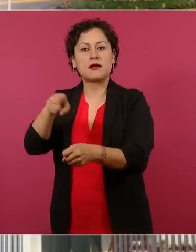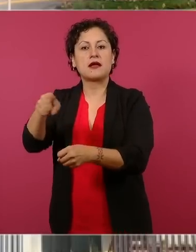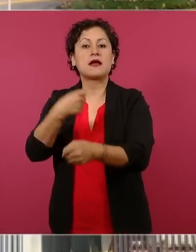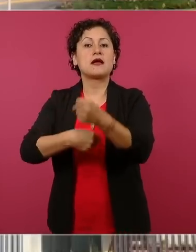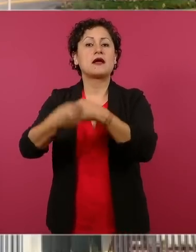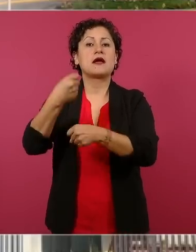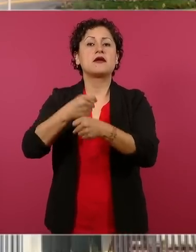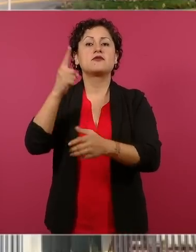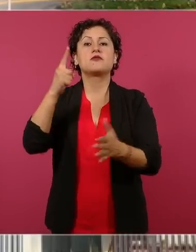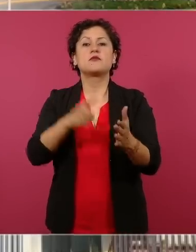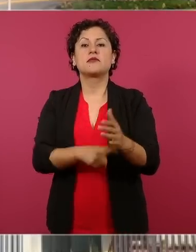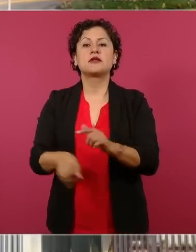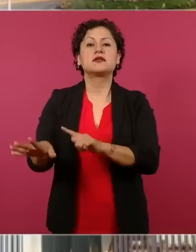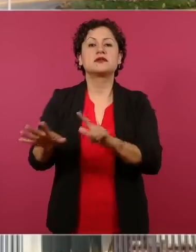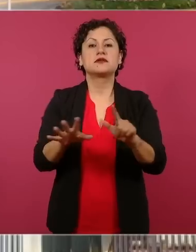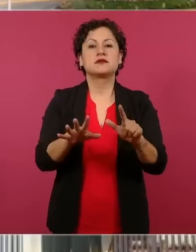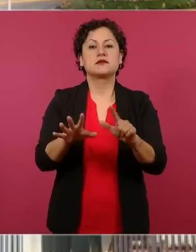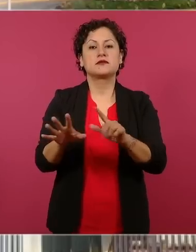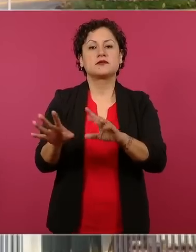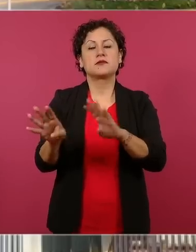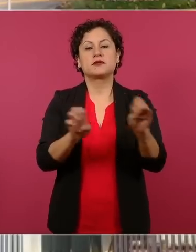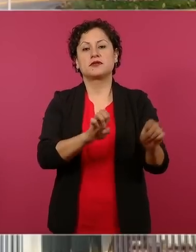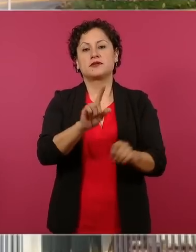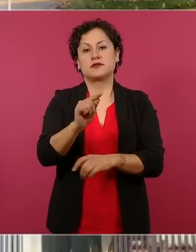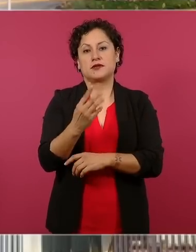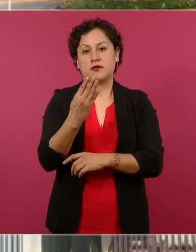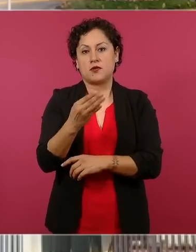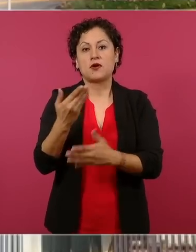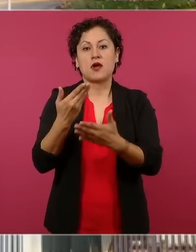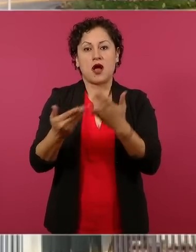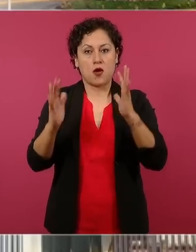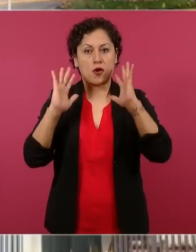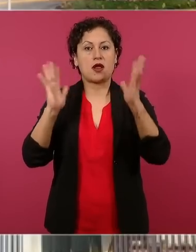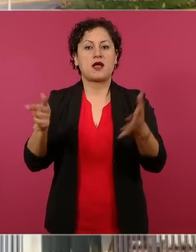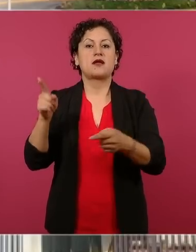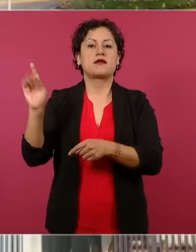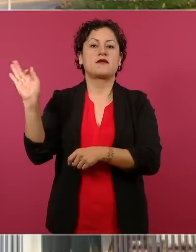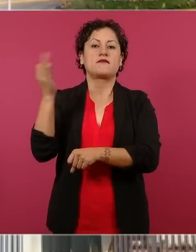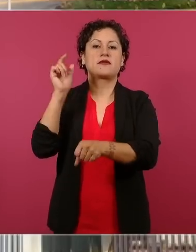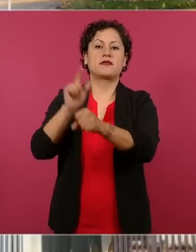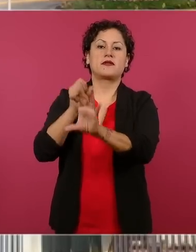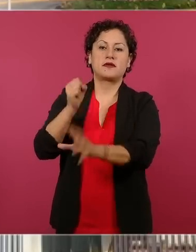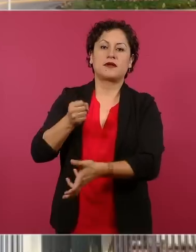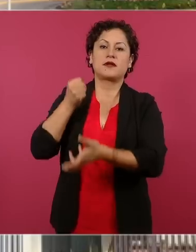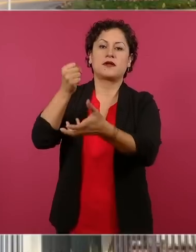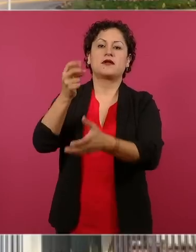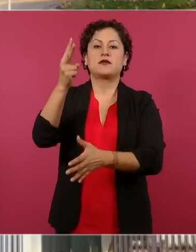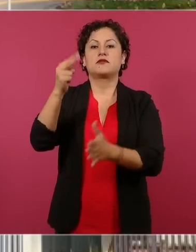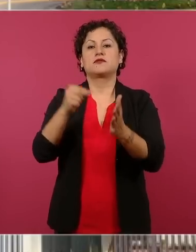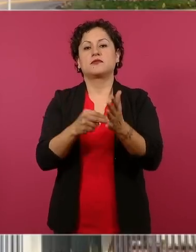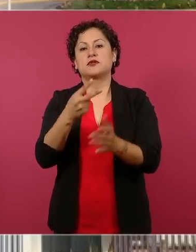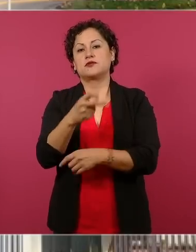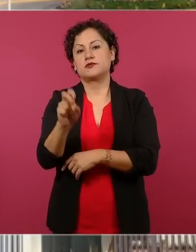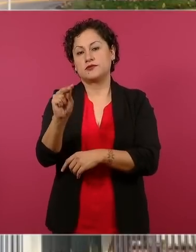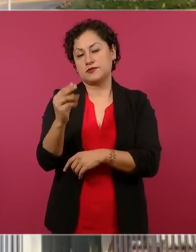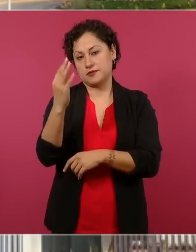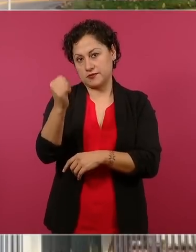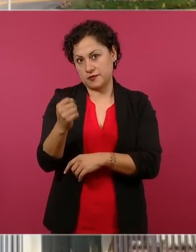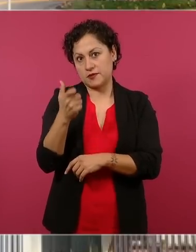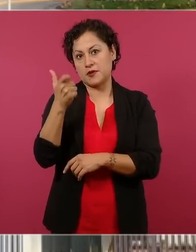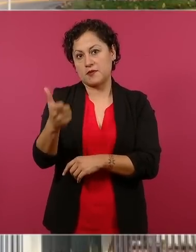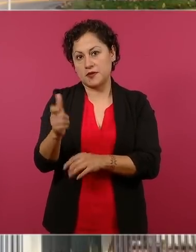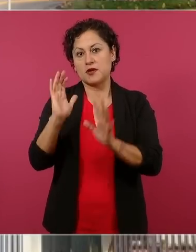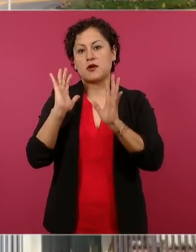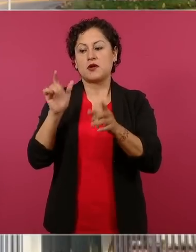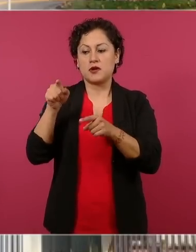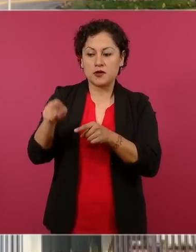fue puesto en operación en septiembre del 2020 con inversión del gobierno federal de 2.289 millones de pesos,